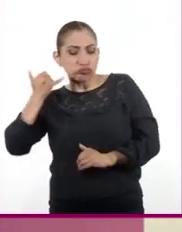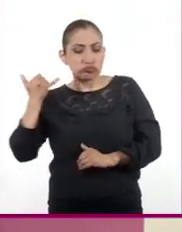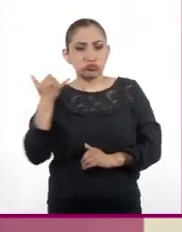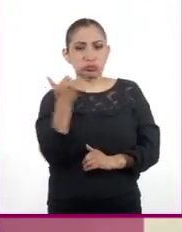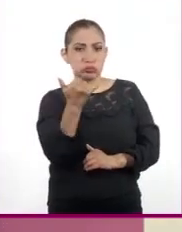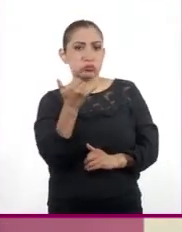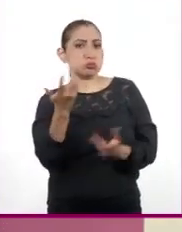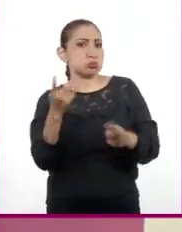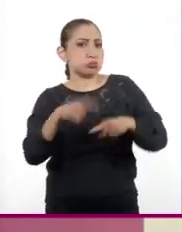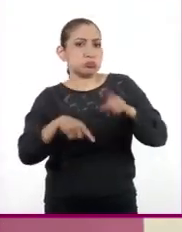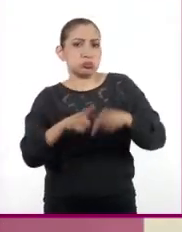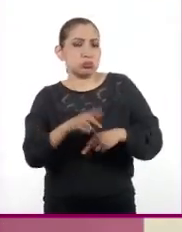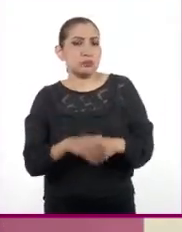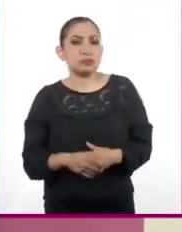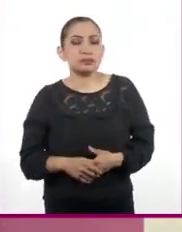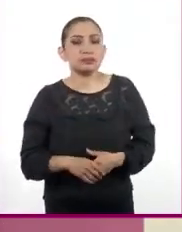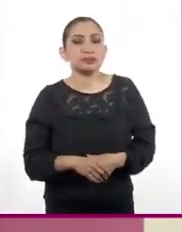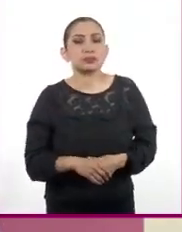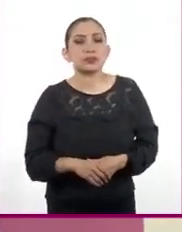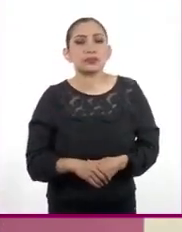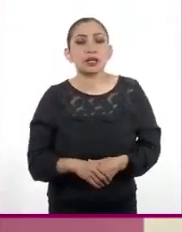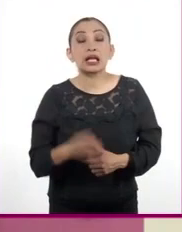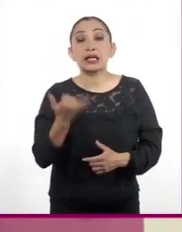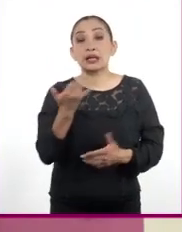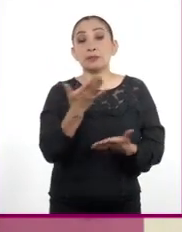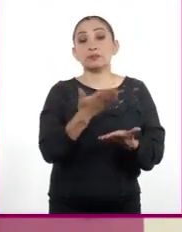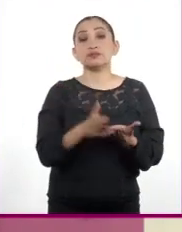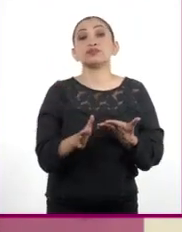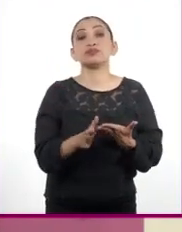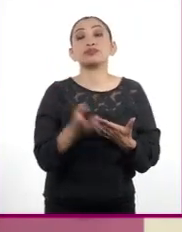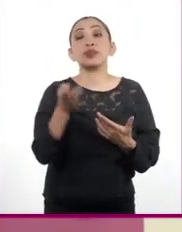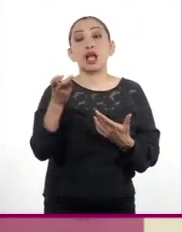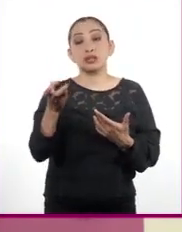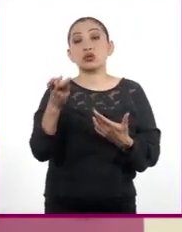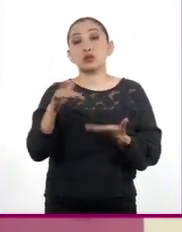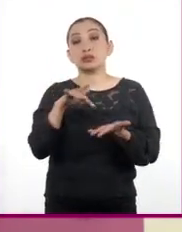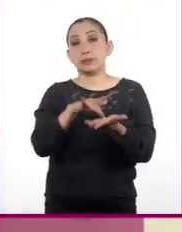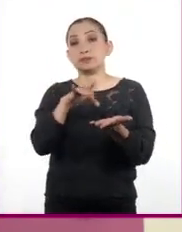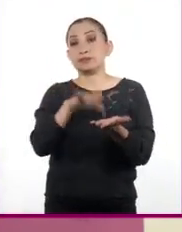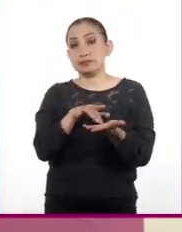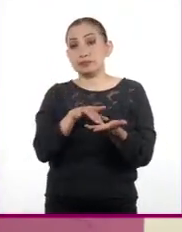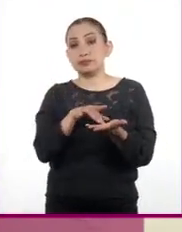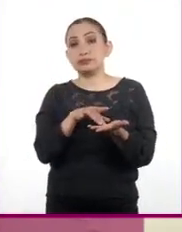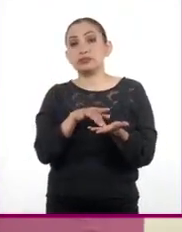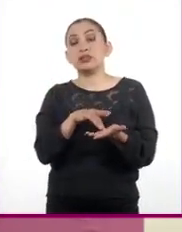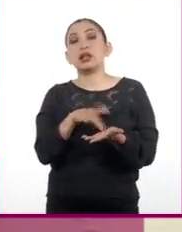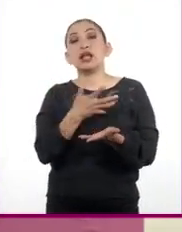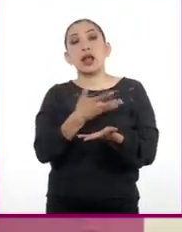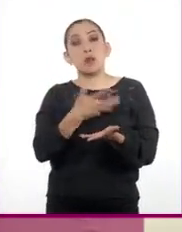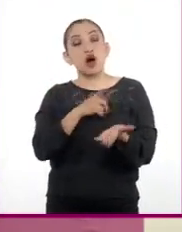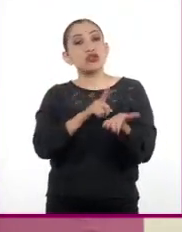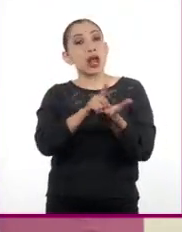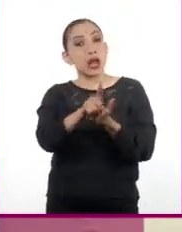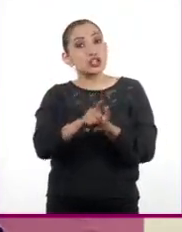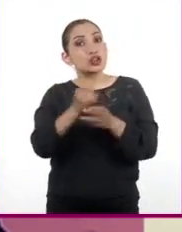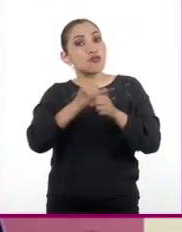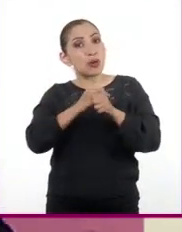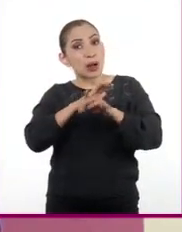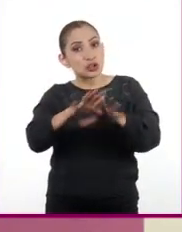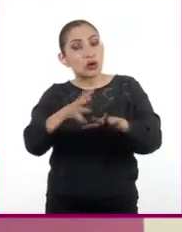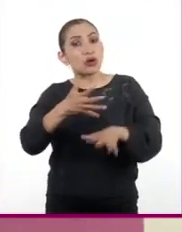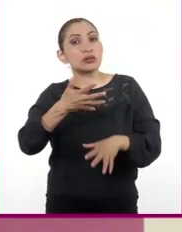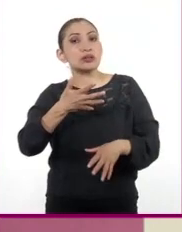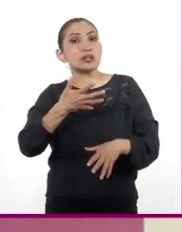teléfono, y que es algo que está respaldado, ¿no? Que tenemos un derecho a la información, que